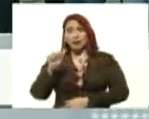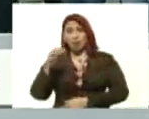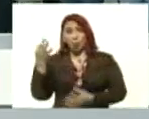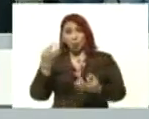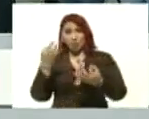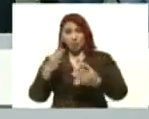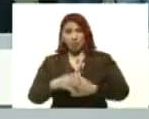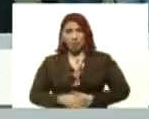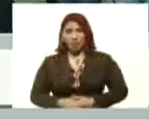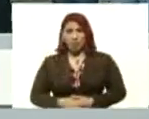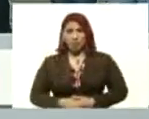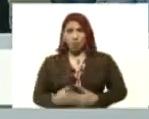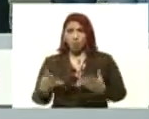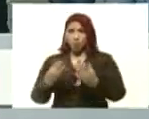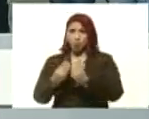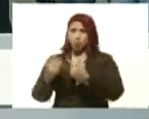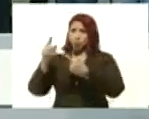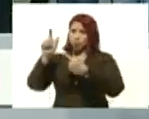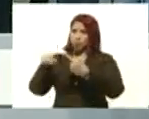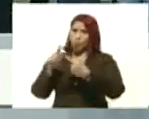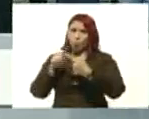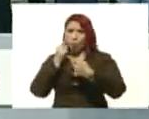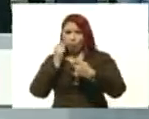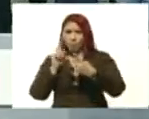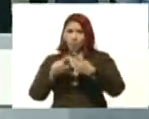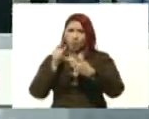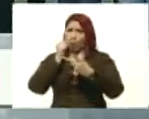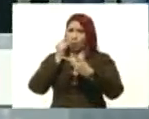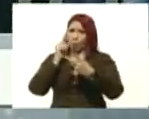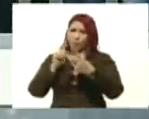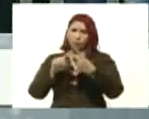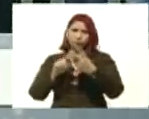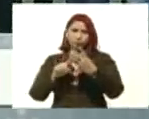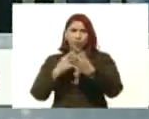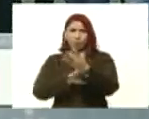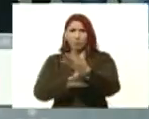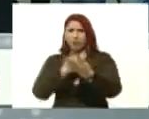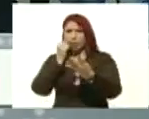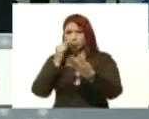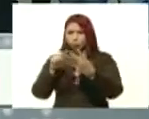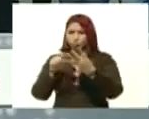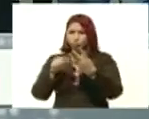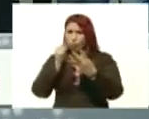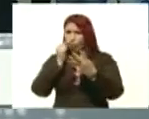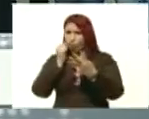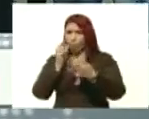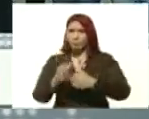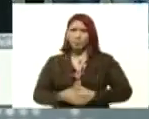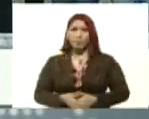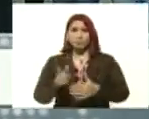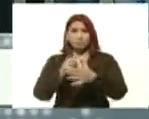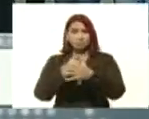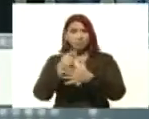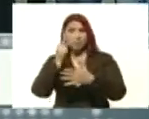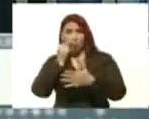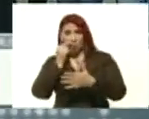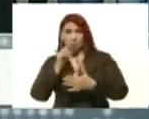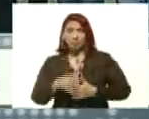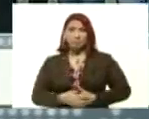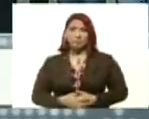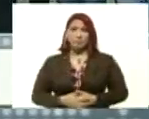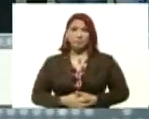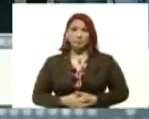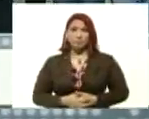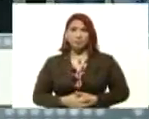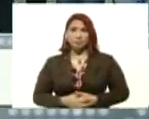con Ricardo Quintero, con el Chu Quintero, con los hermanos Horta, con Rafael Quintero, alias